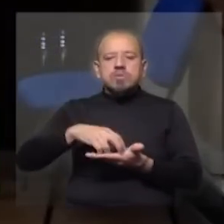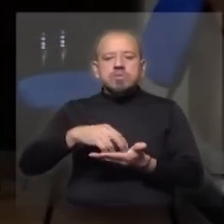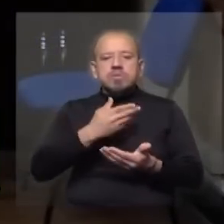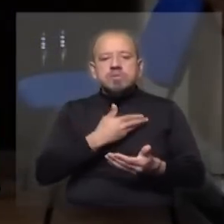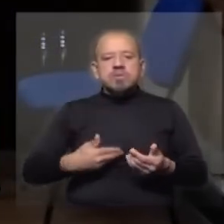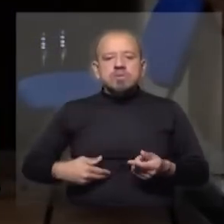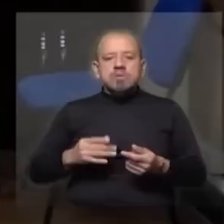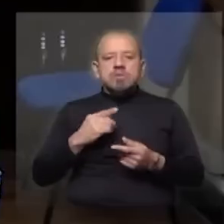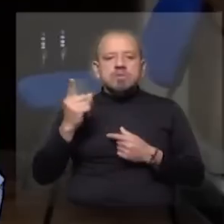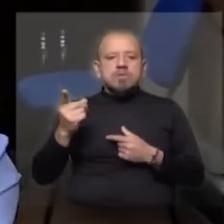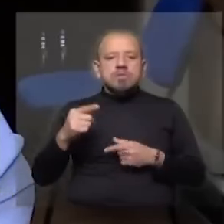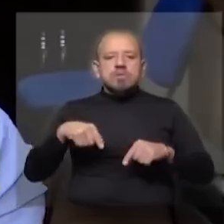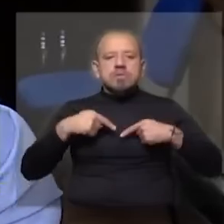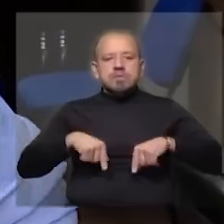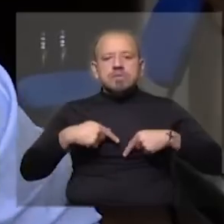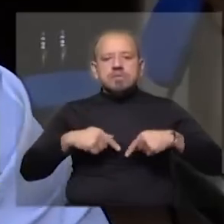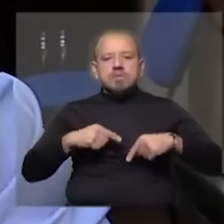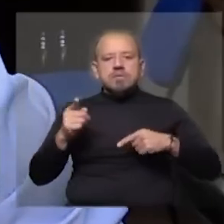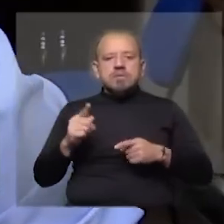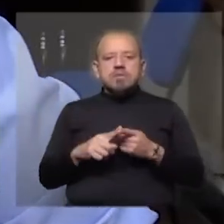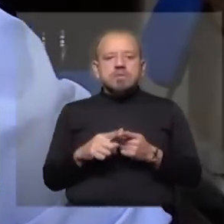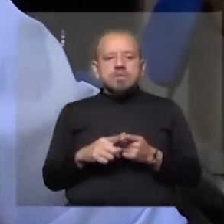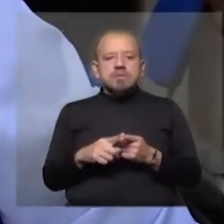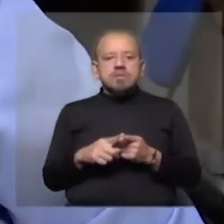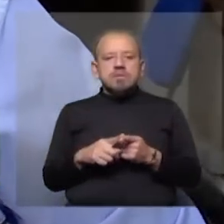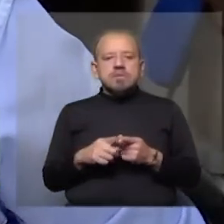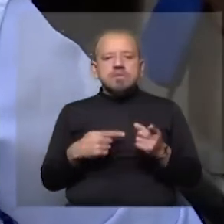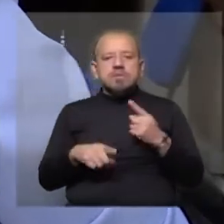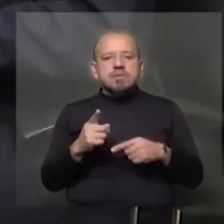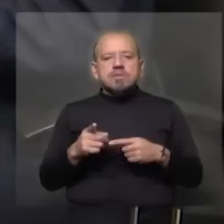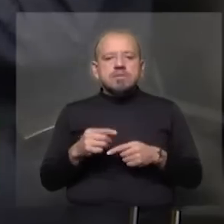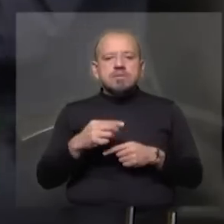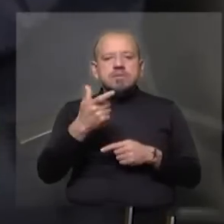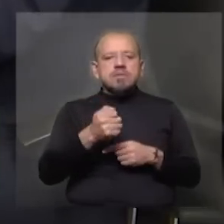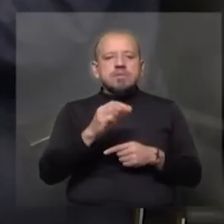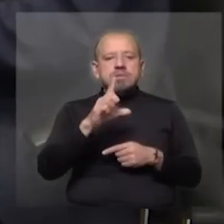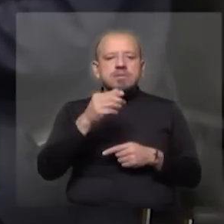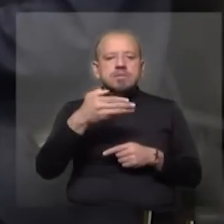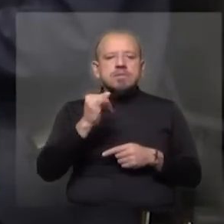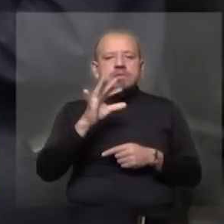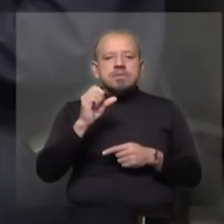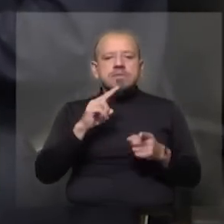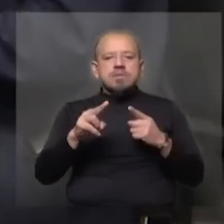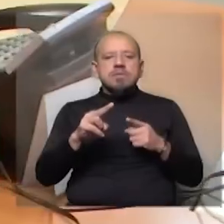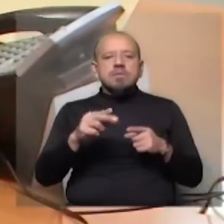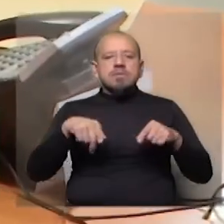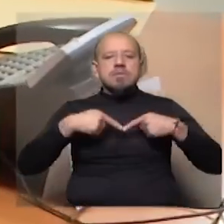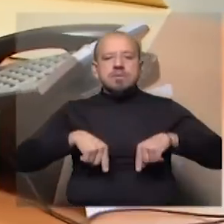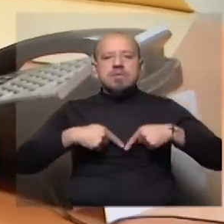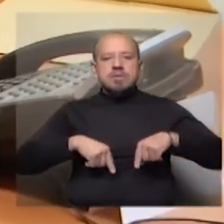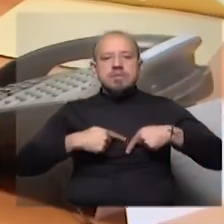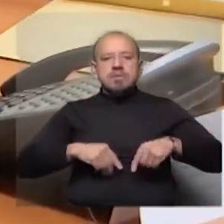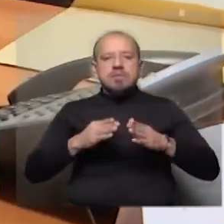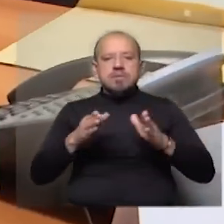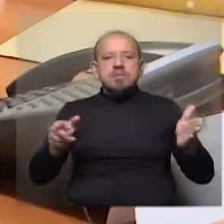dos una intendencia paralela eso se suban tras la la salida del se instaló una intendencia paralela